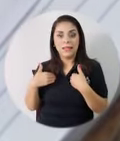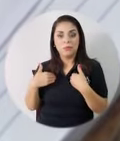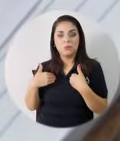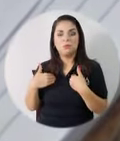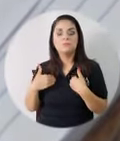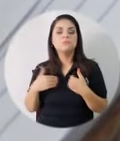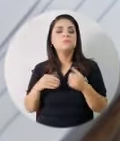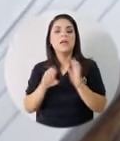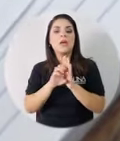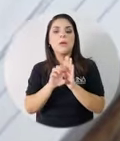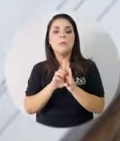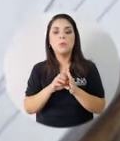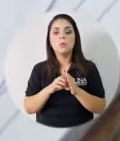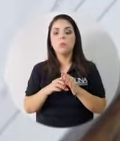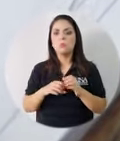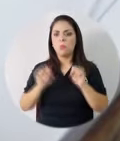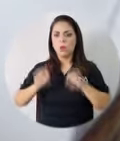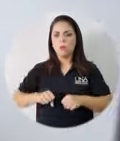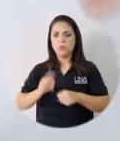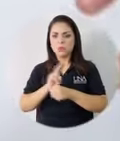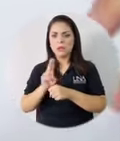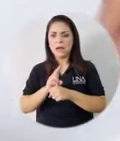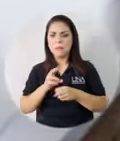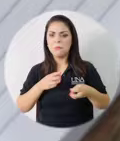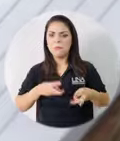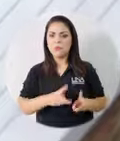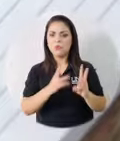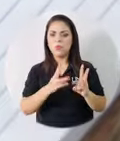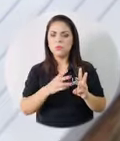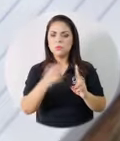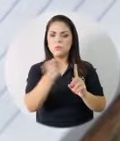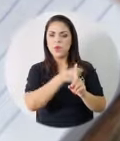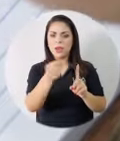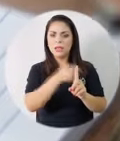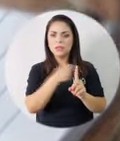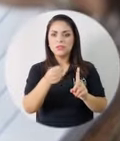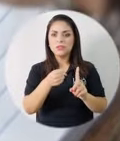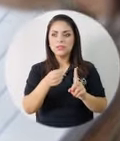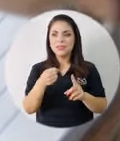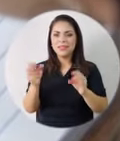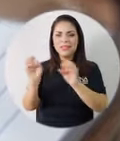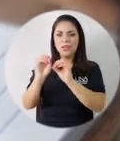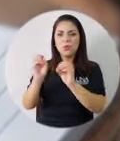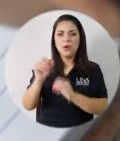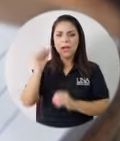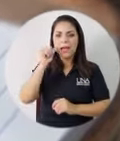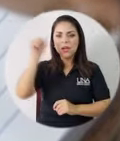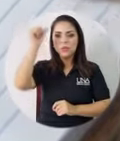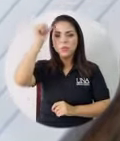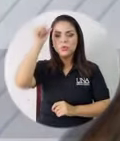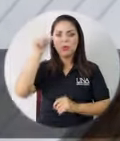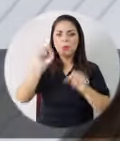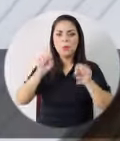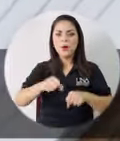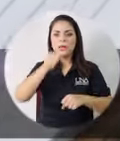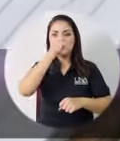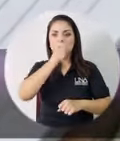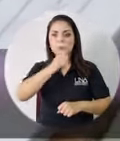que tenemos a la mano. Podemos utilizar incluso métodos violentos que ninguna otra persona adulta